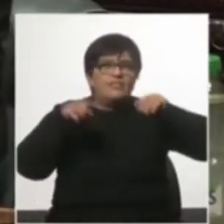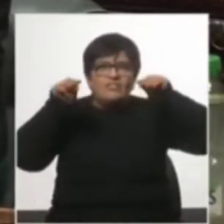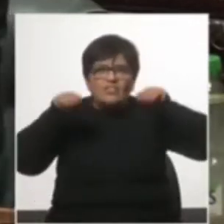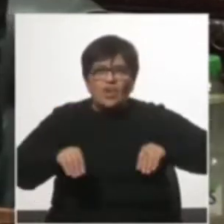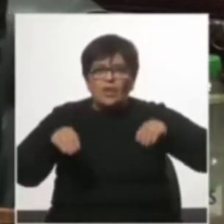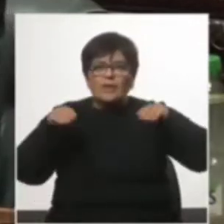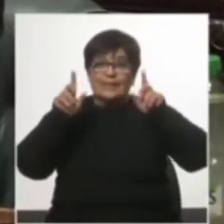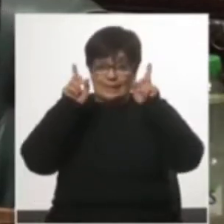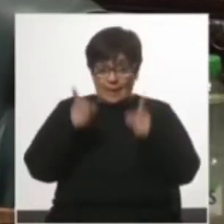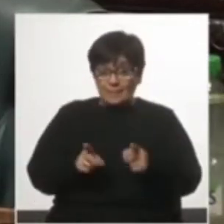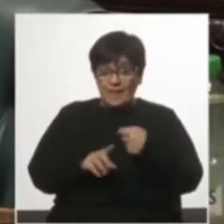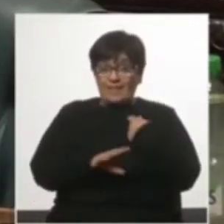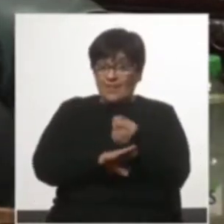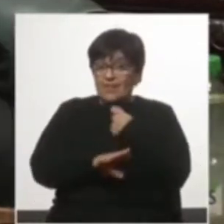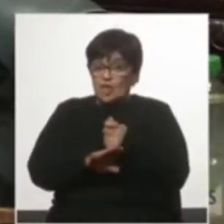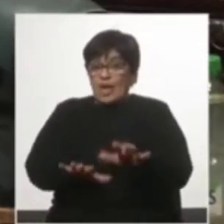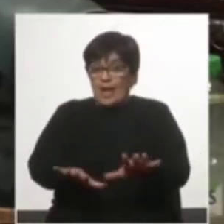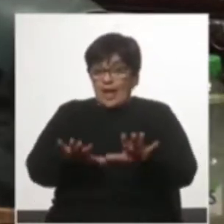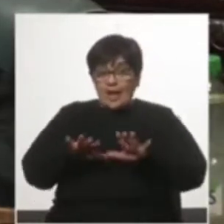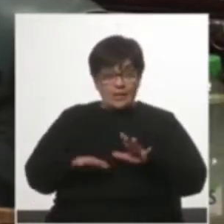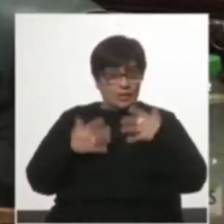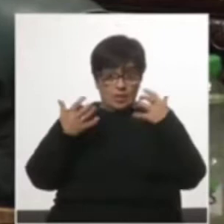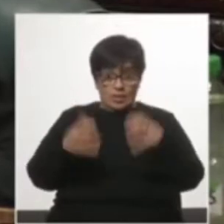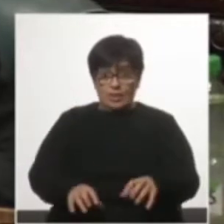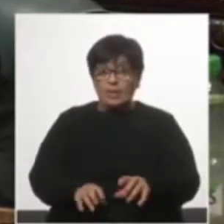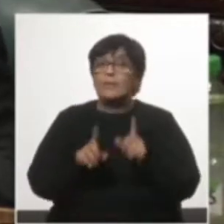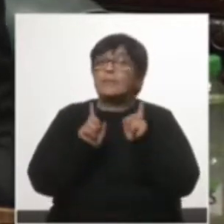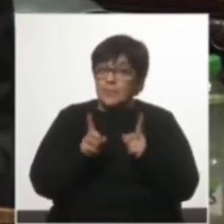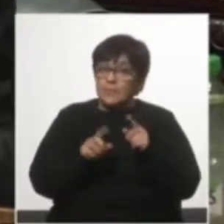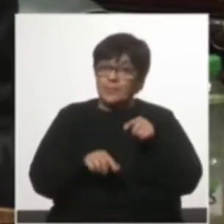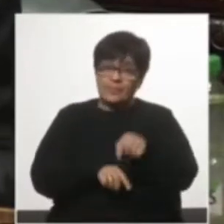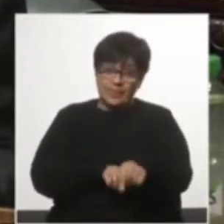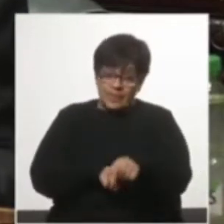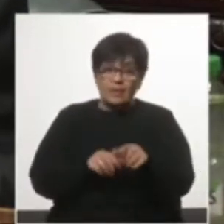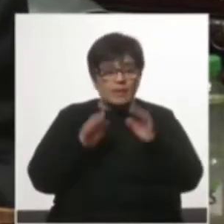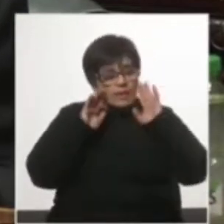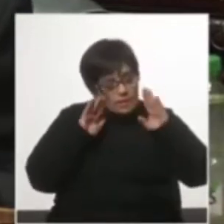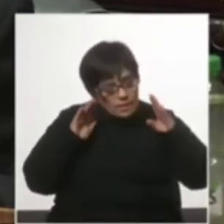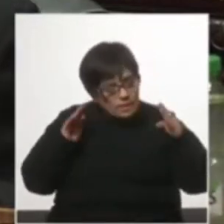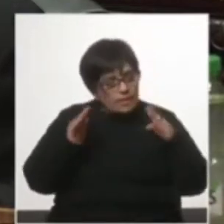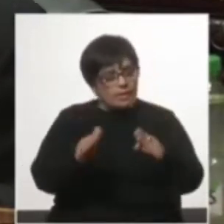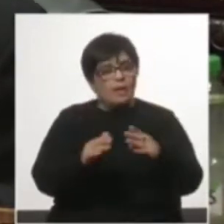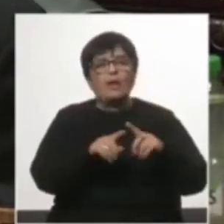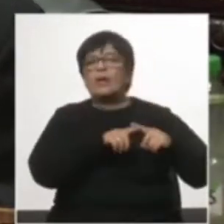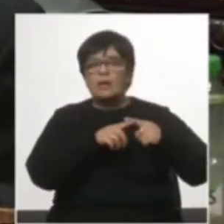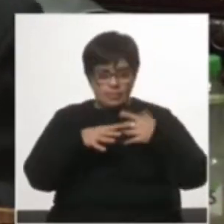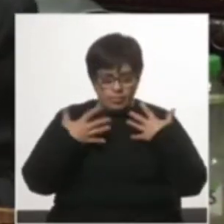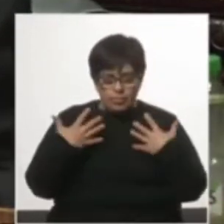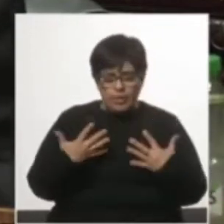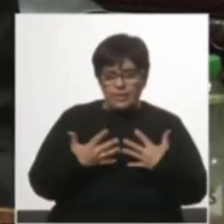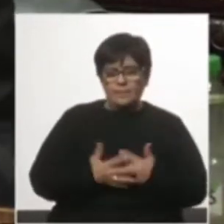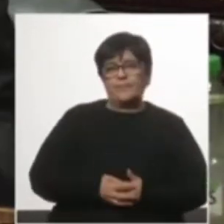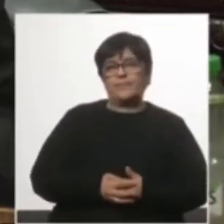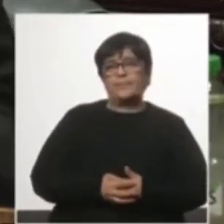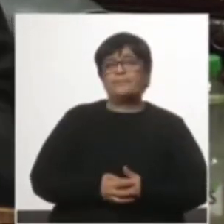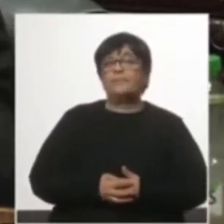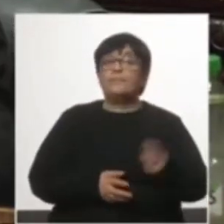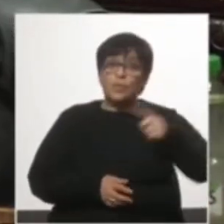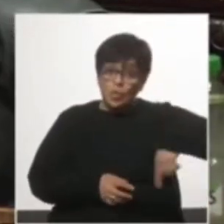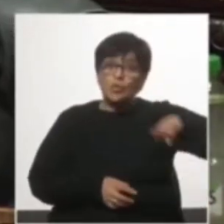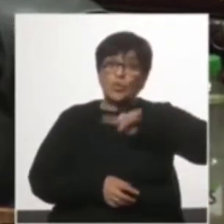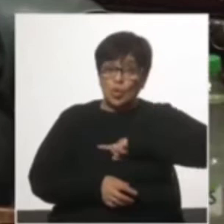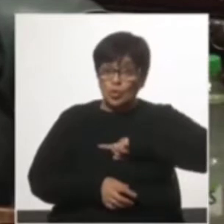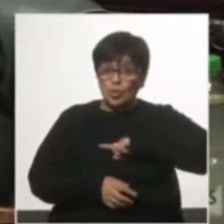la inversión. Bueno, también ahí podemos entrar en un terreno de discusión. Nosotros